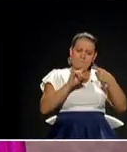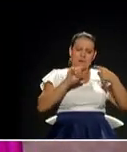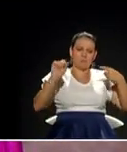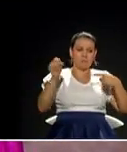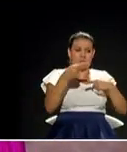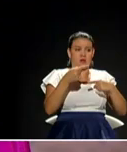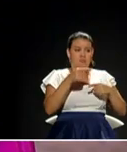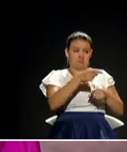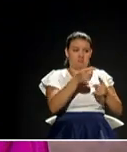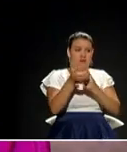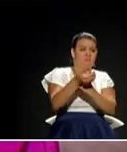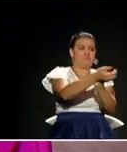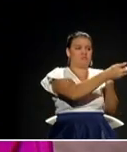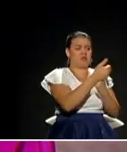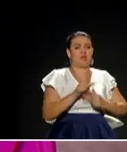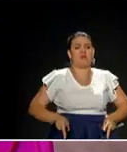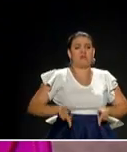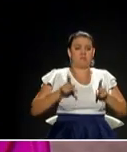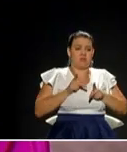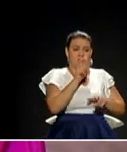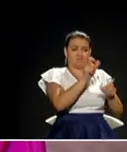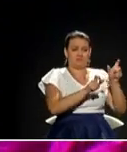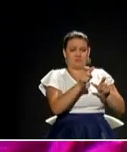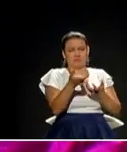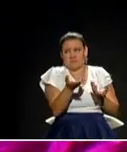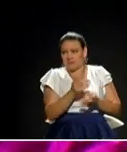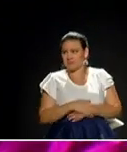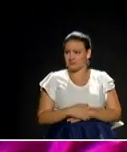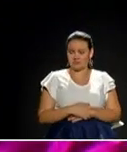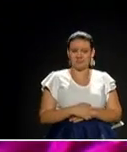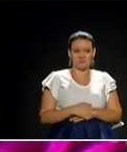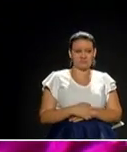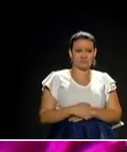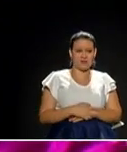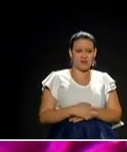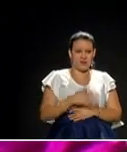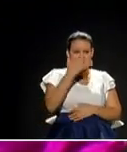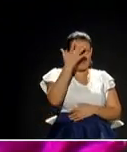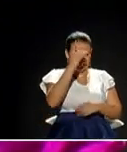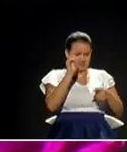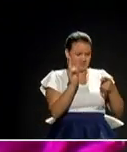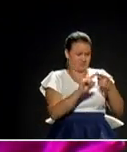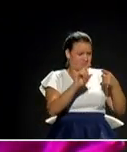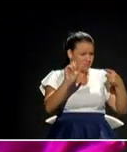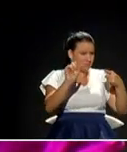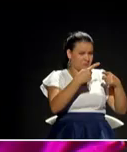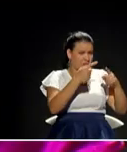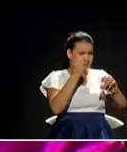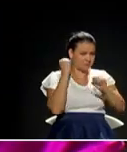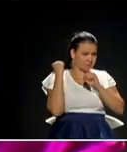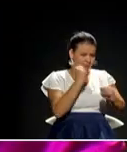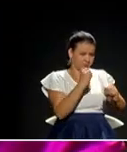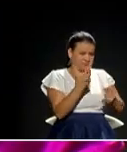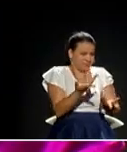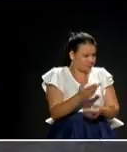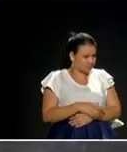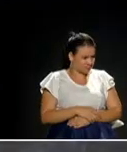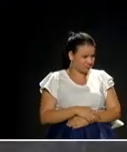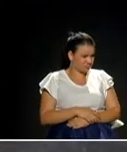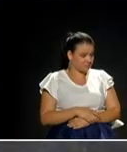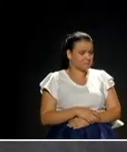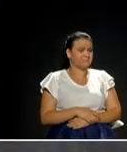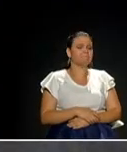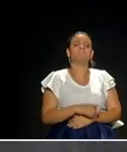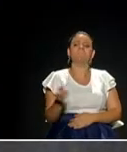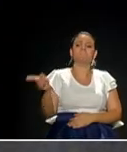de la vida porque no te parece en primer lugar el homicidio en réplica para el candidato cuando